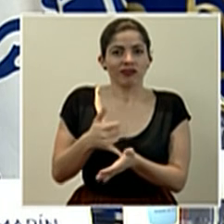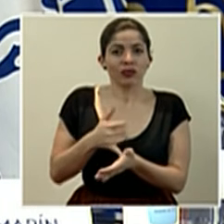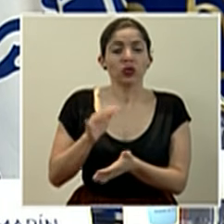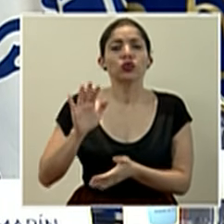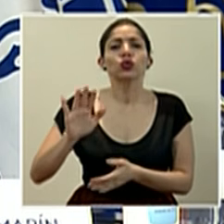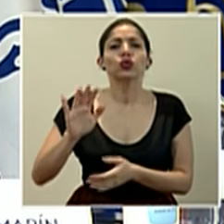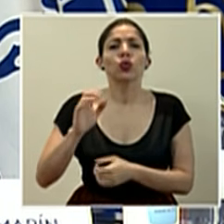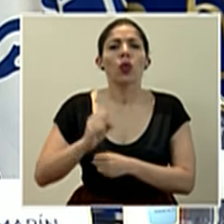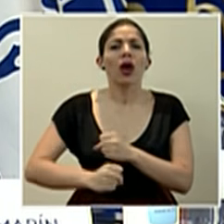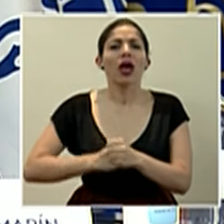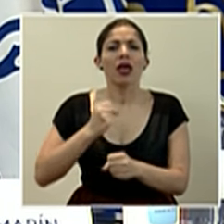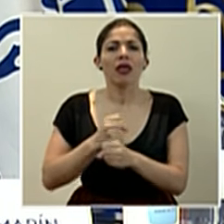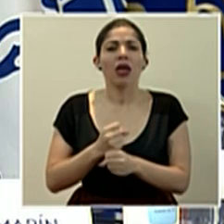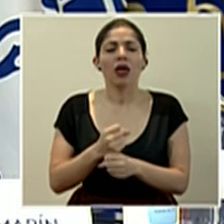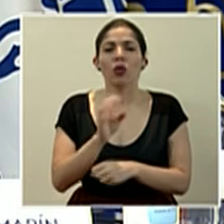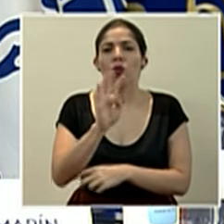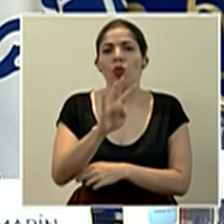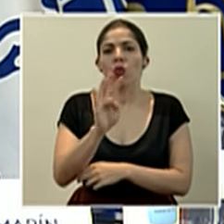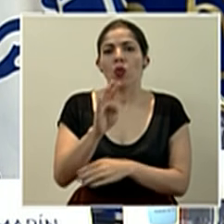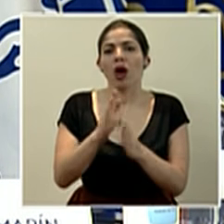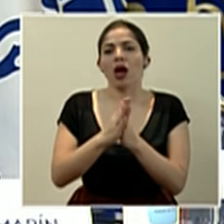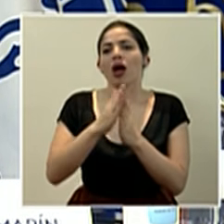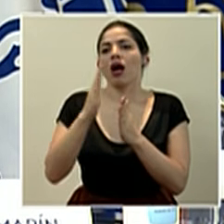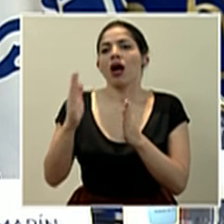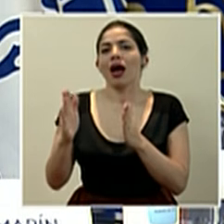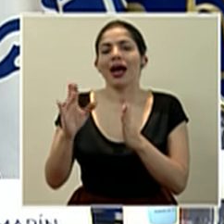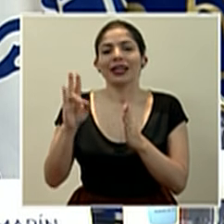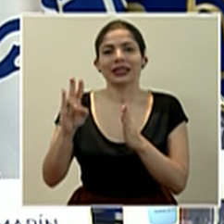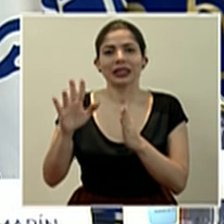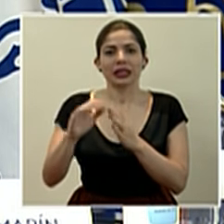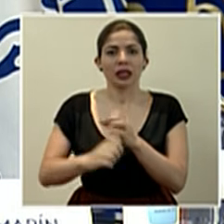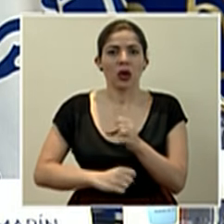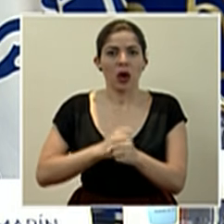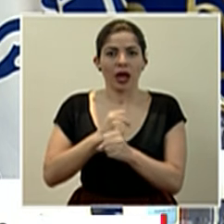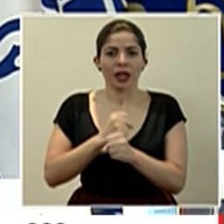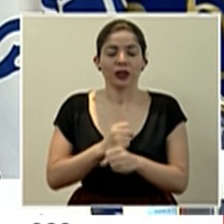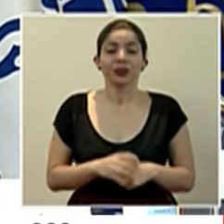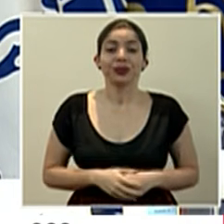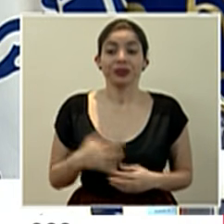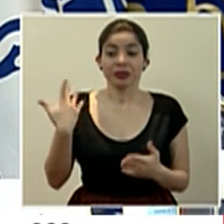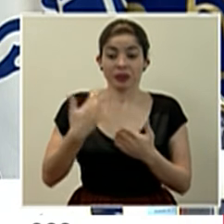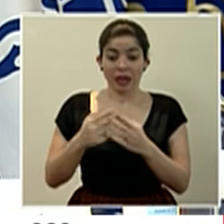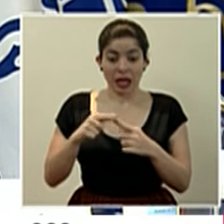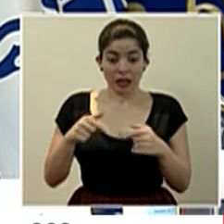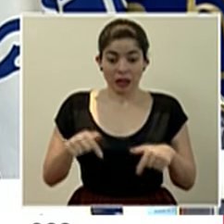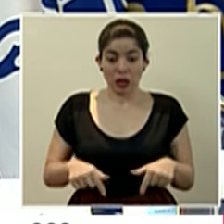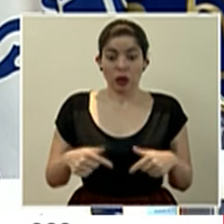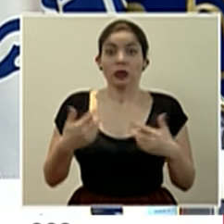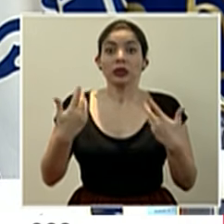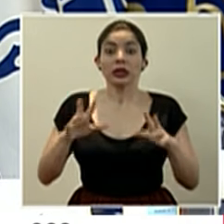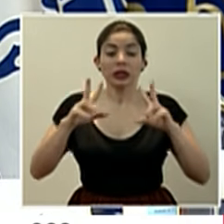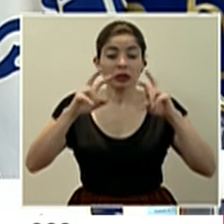edad de los 44 a los 75 años. A hoy se han procesado